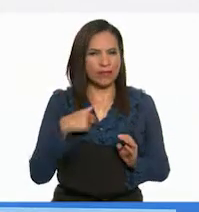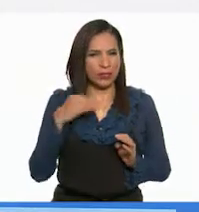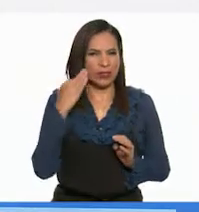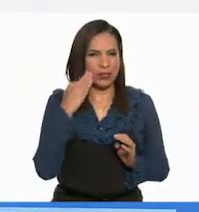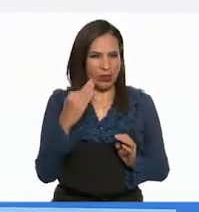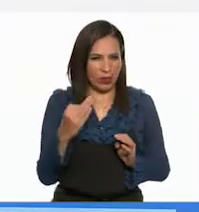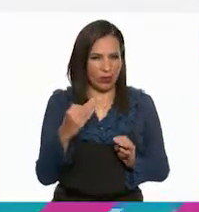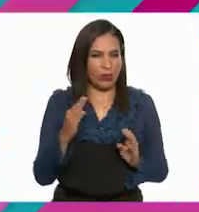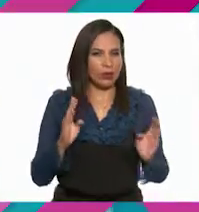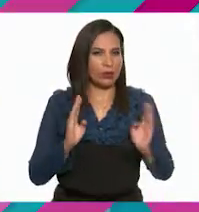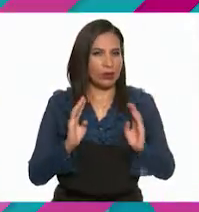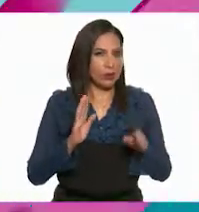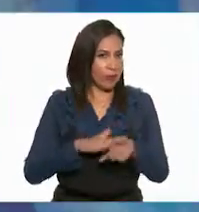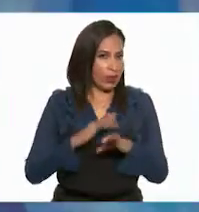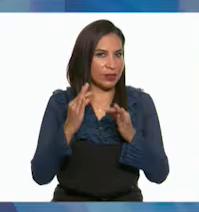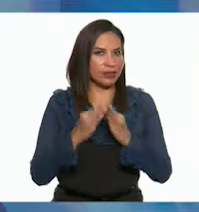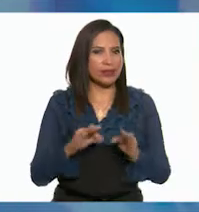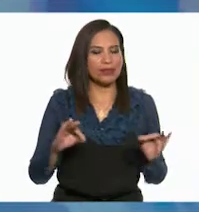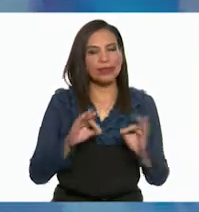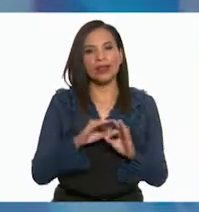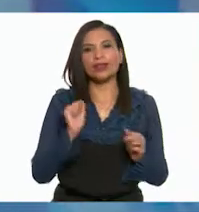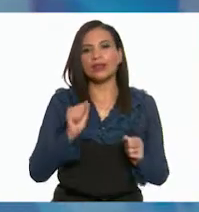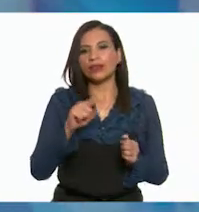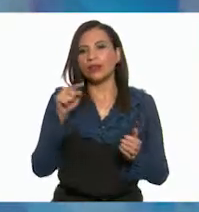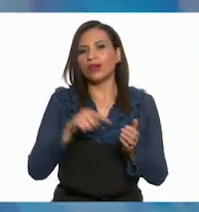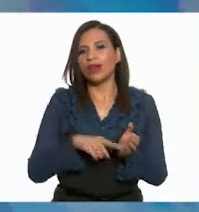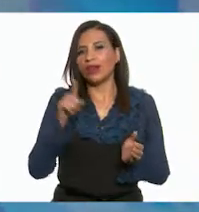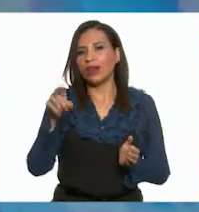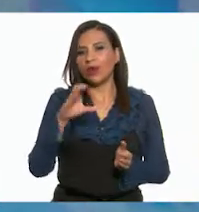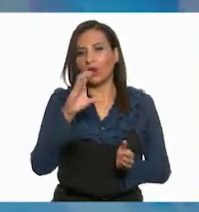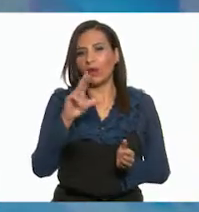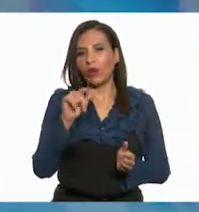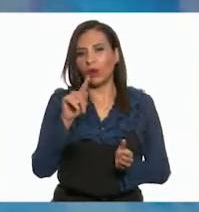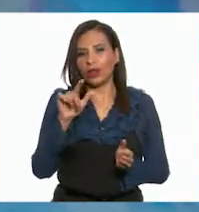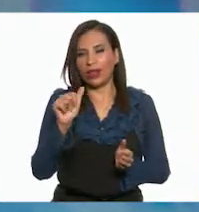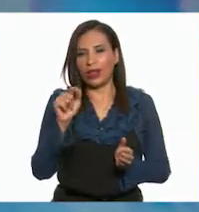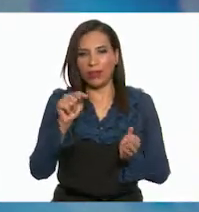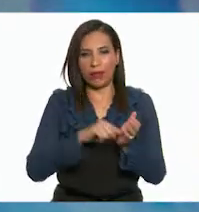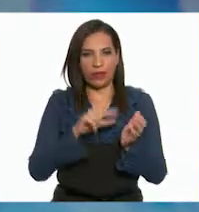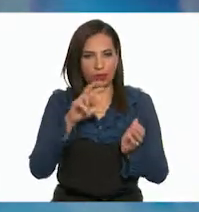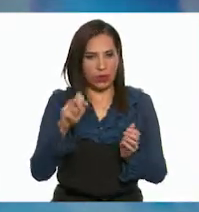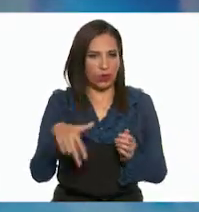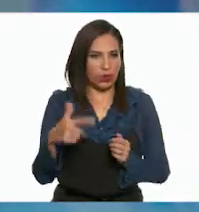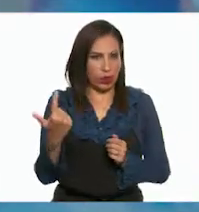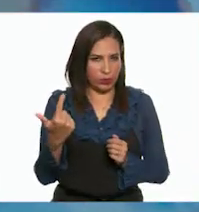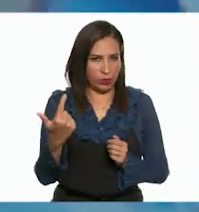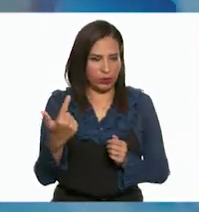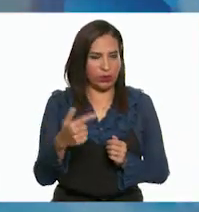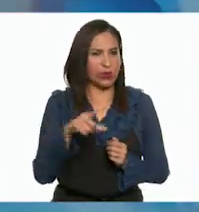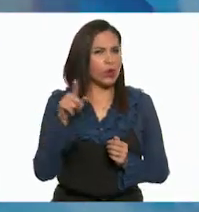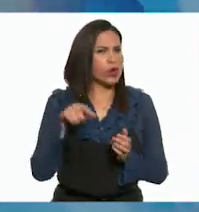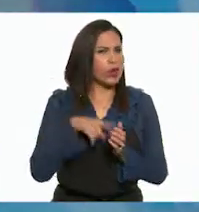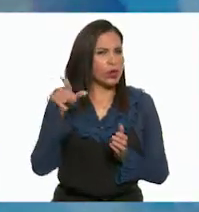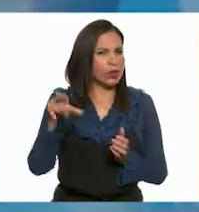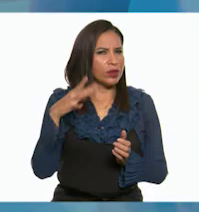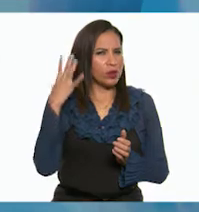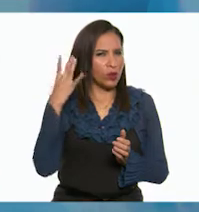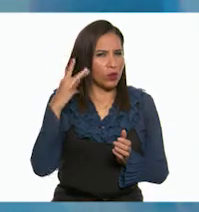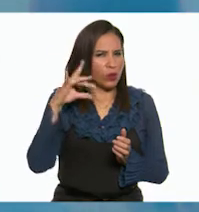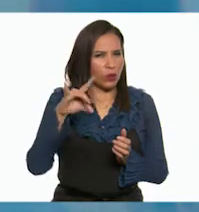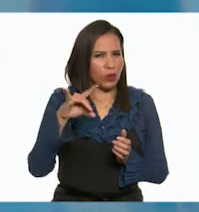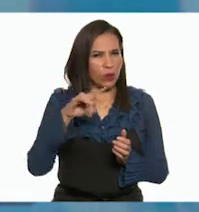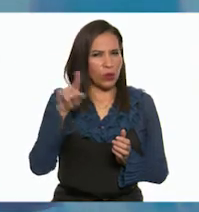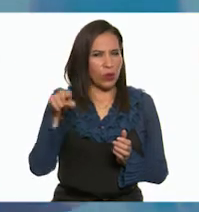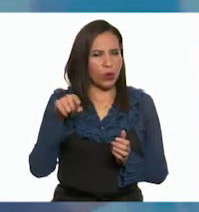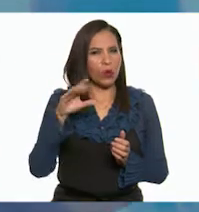momento militar más importante fue en el sitio de Cuautla, en 1812. ¿Cuautla? Ese lugar está